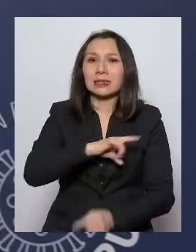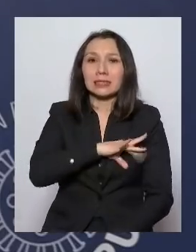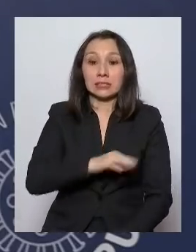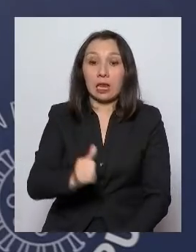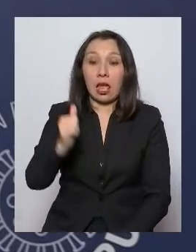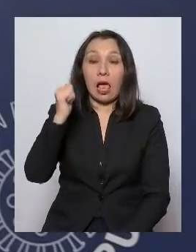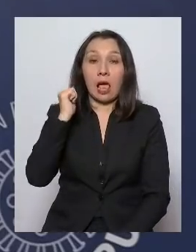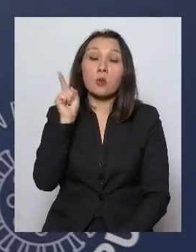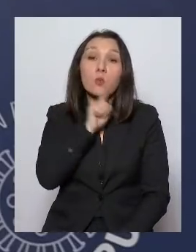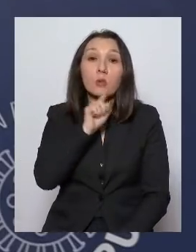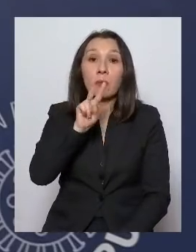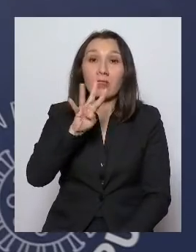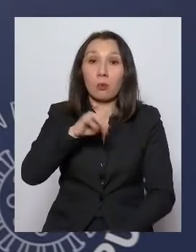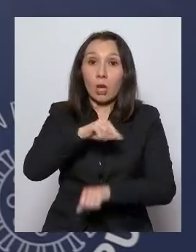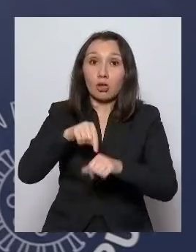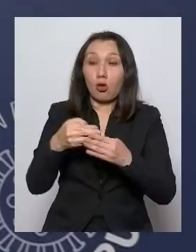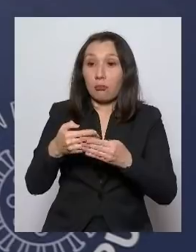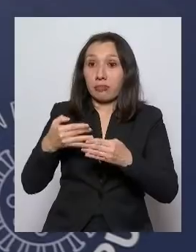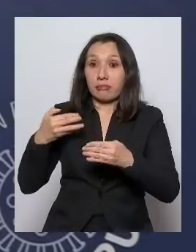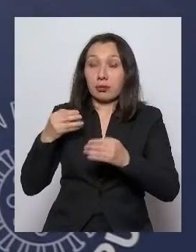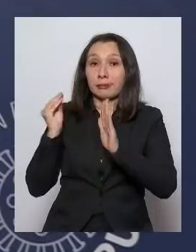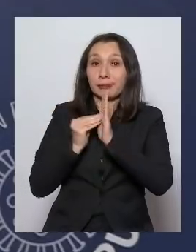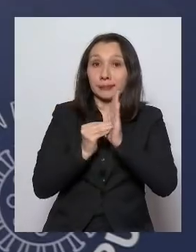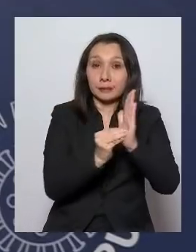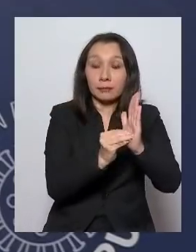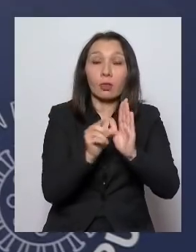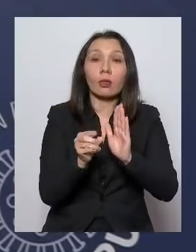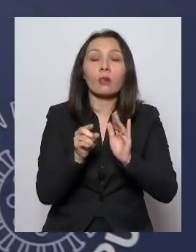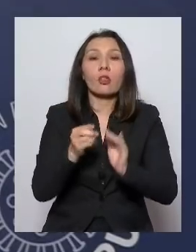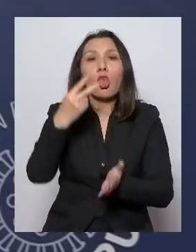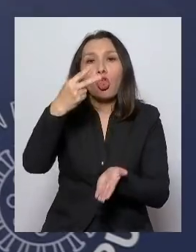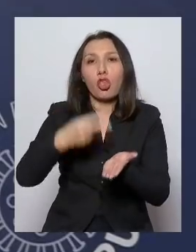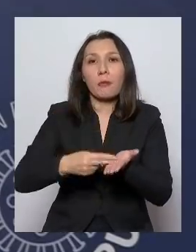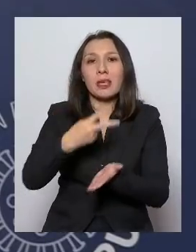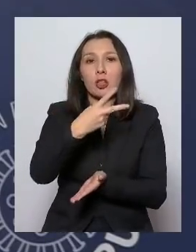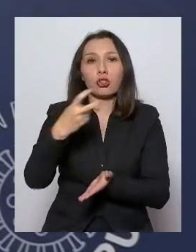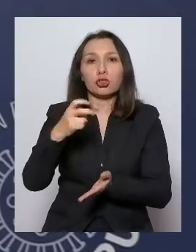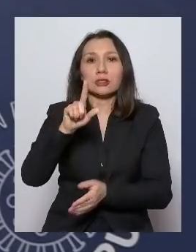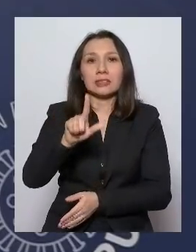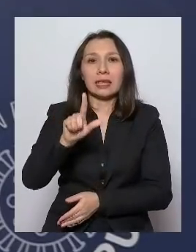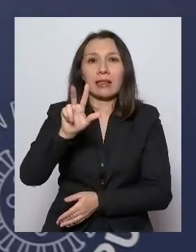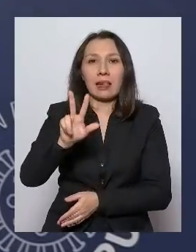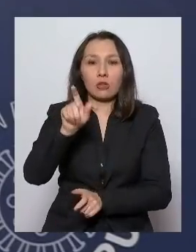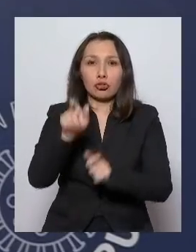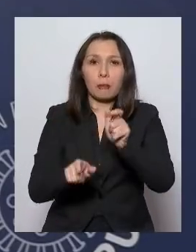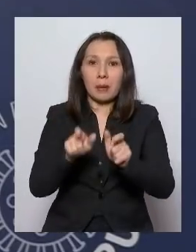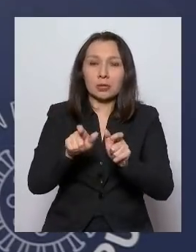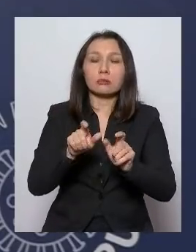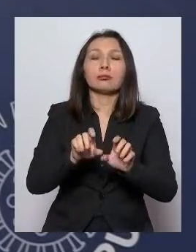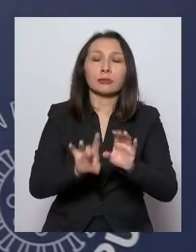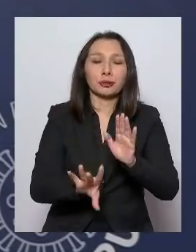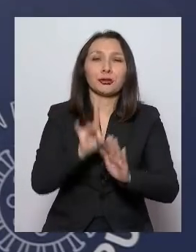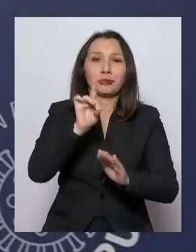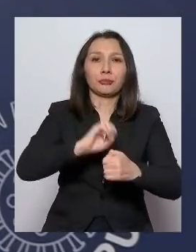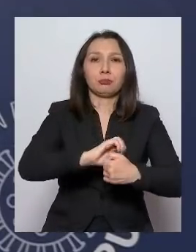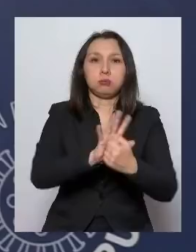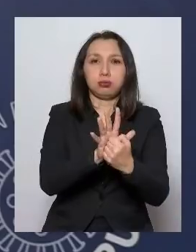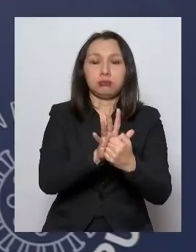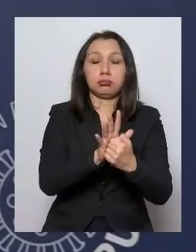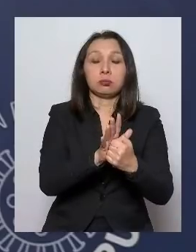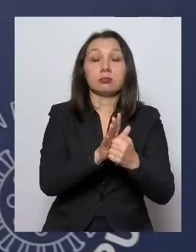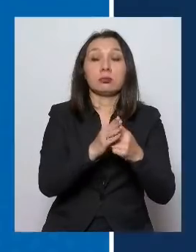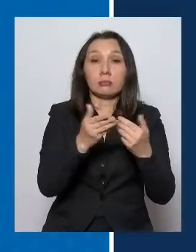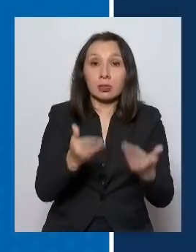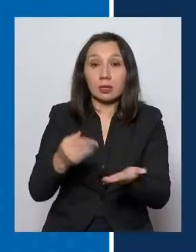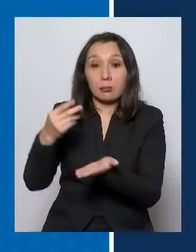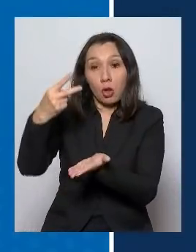de ayer? En las últimas 24 horas se registraron 2.278 casos confirmados, de los